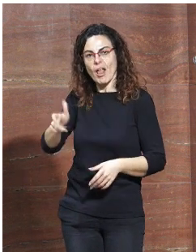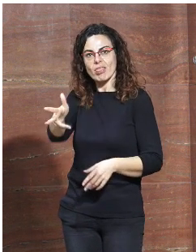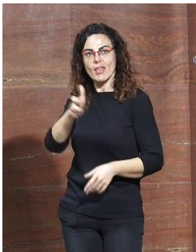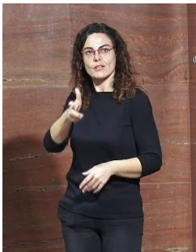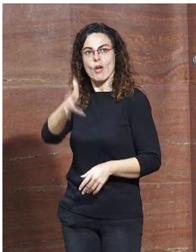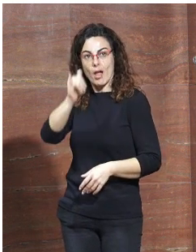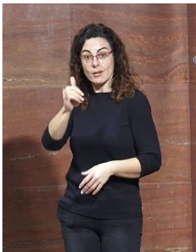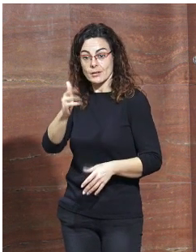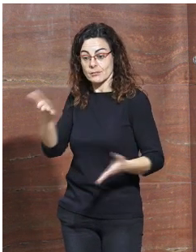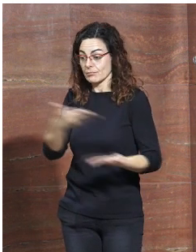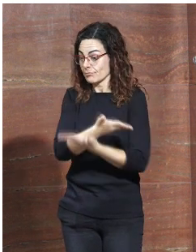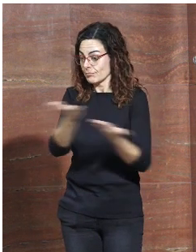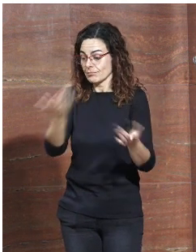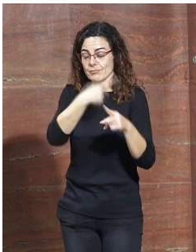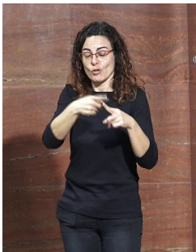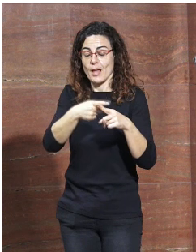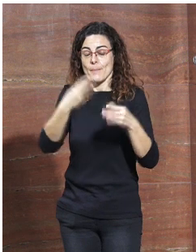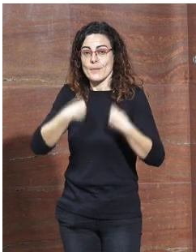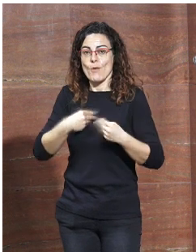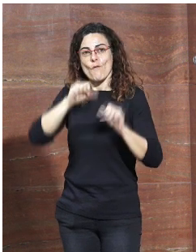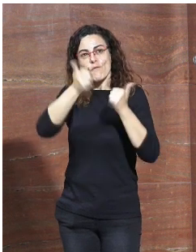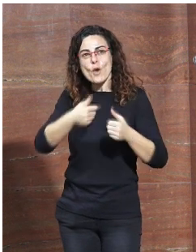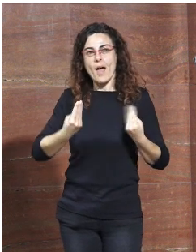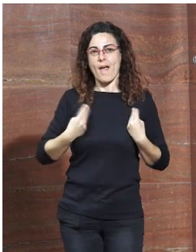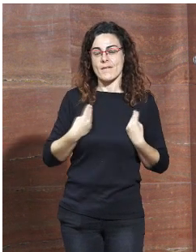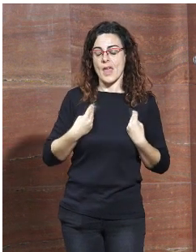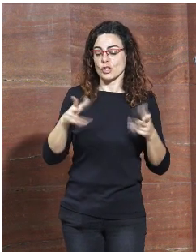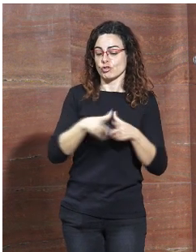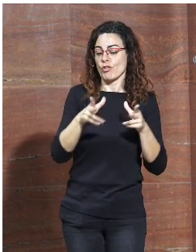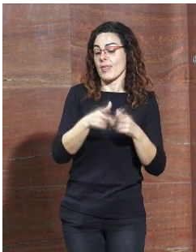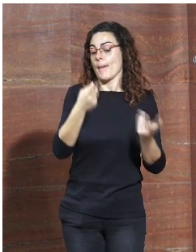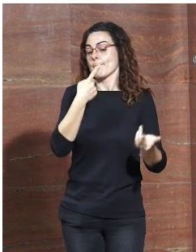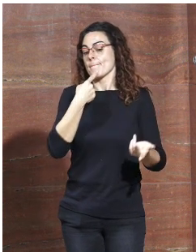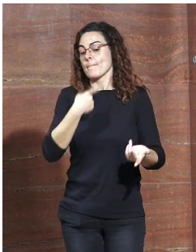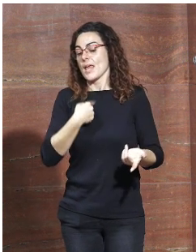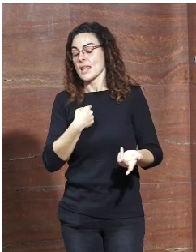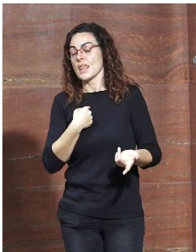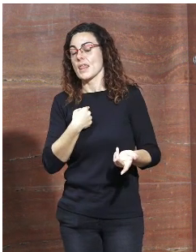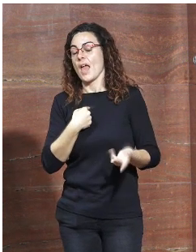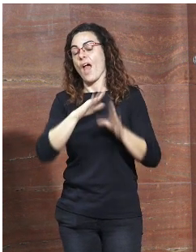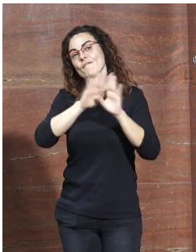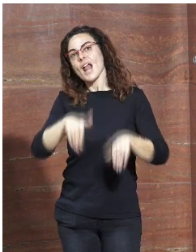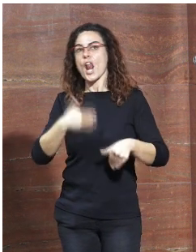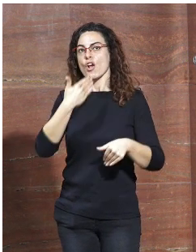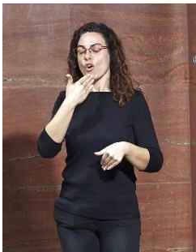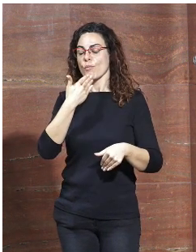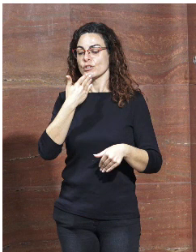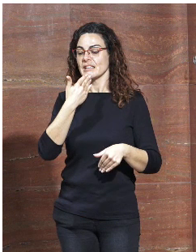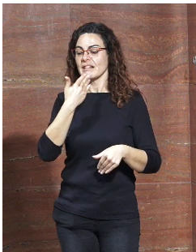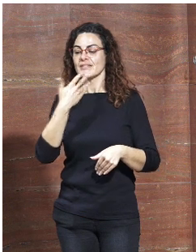que eso no cumple, ese patrón de medida que nos dicta la sociedad, queda en los márgenes, queda en la